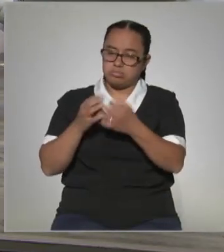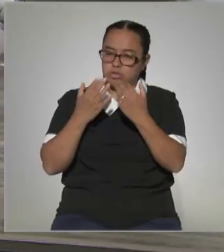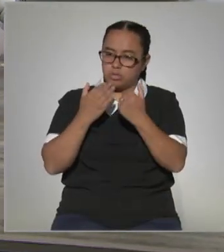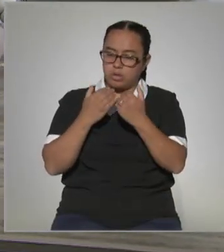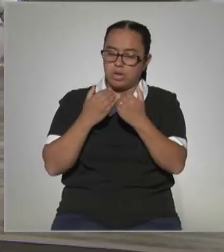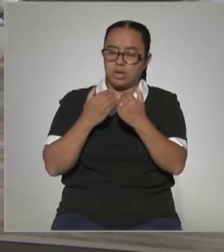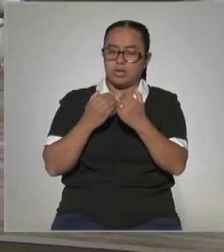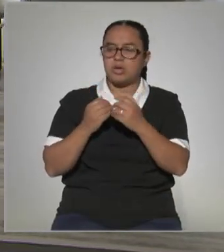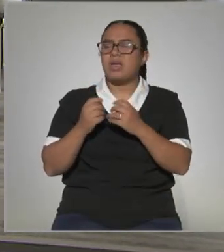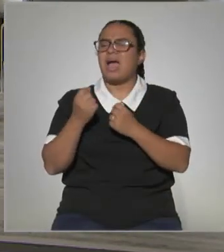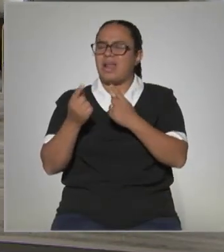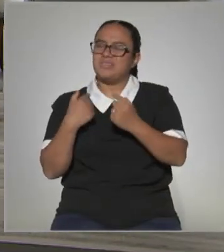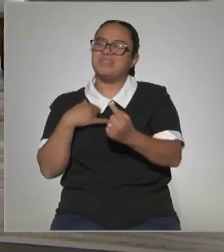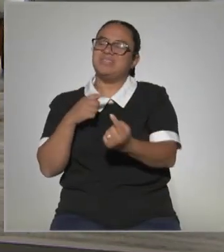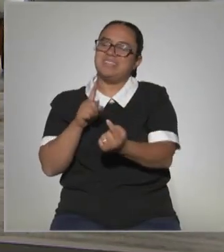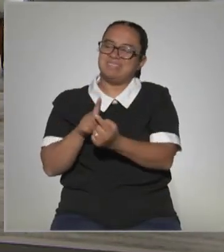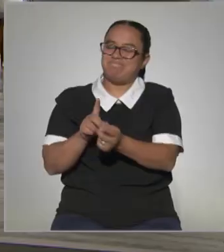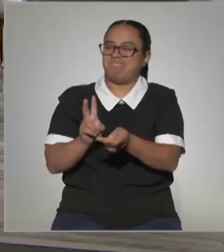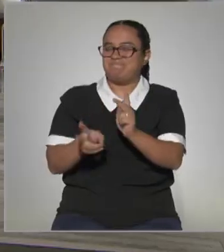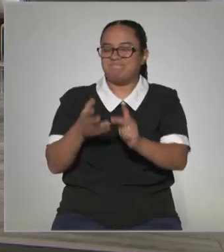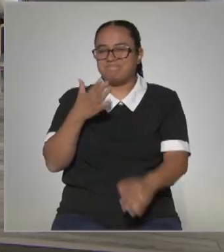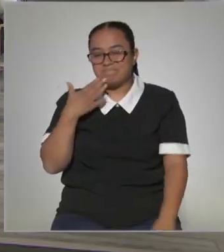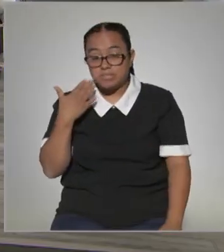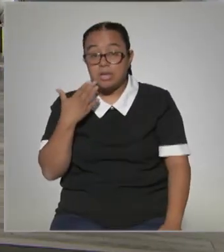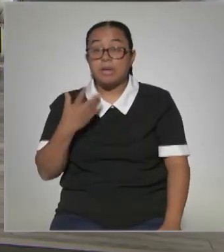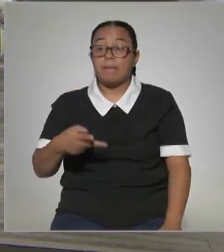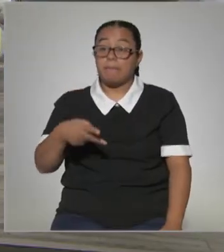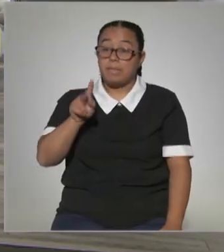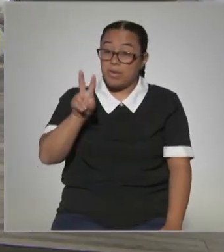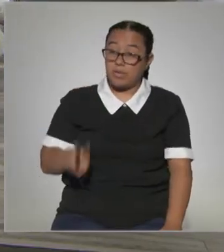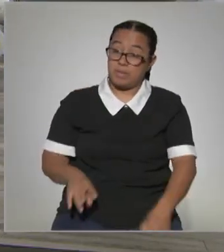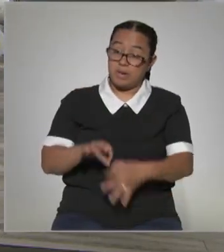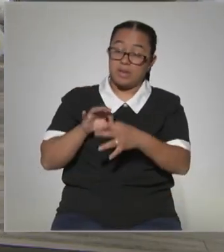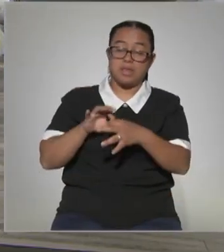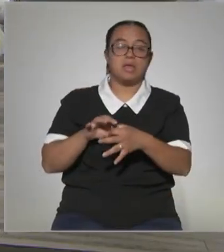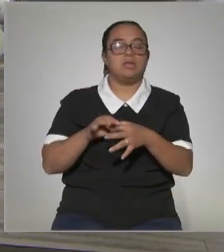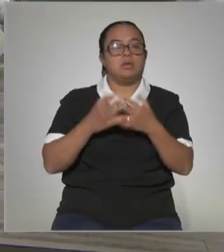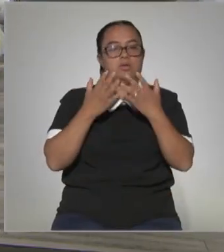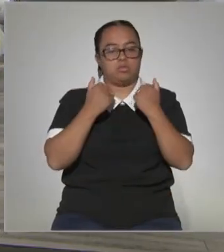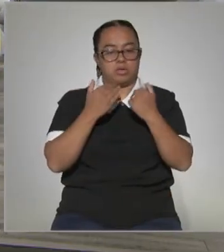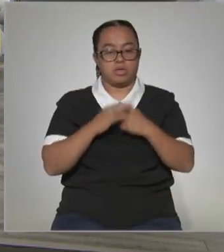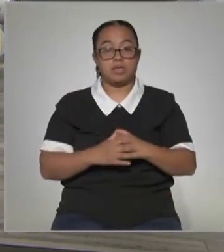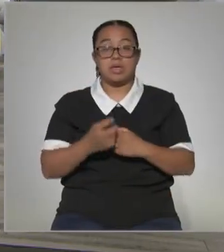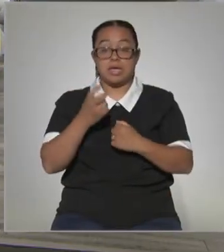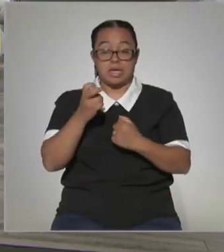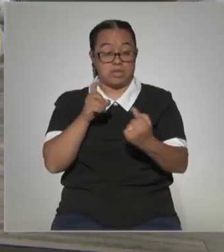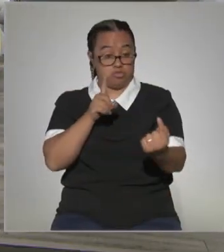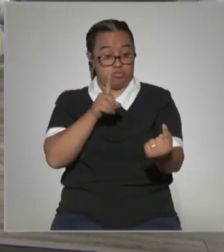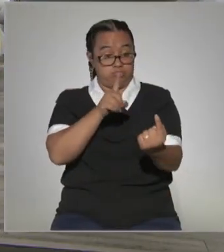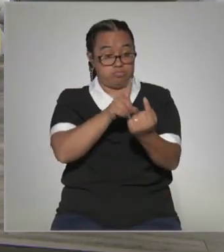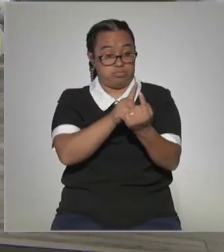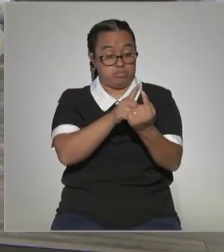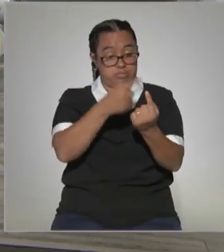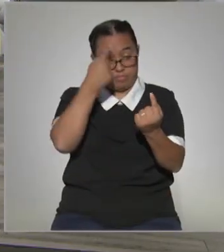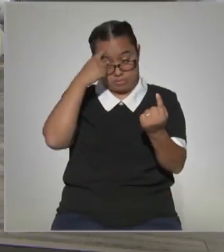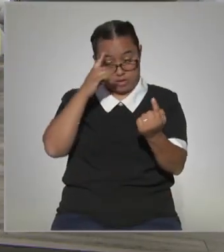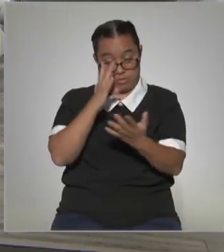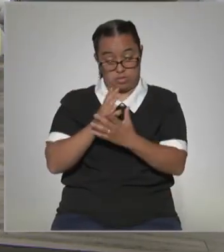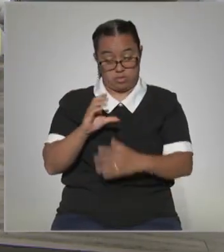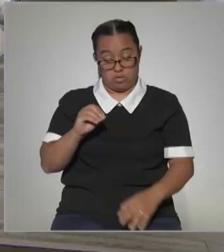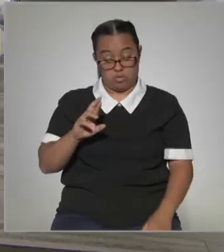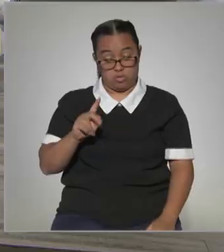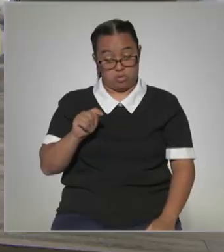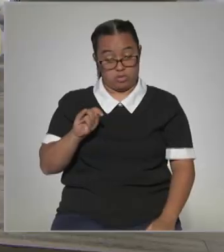por encimita, pero no realmente conectado. Entonces, los vínculos no solamente para el cortisol, por